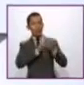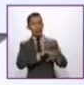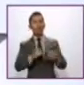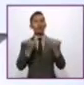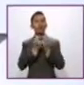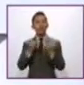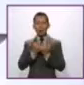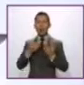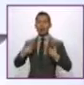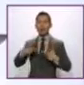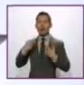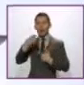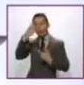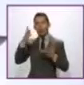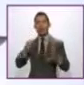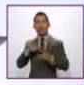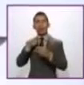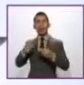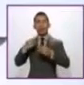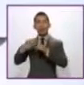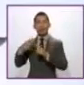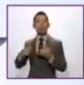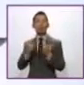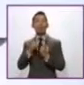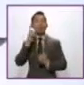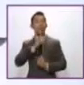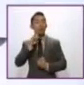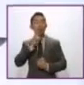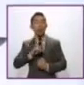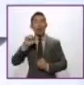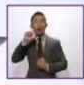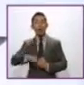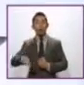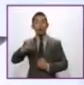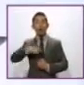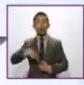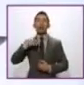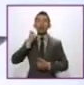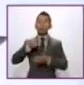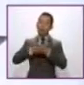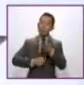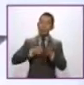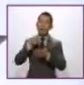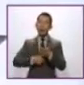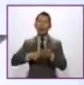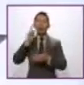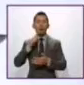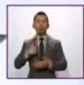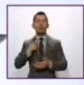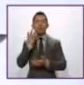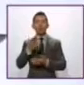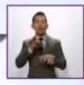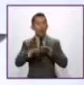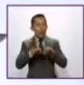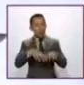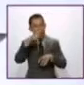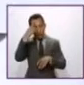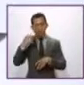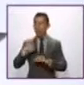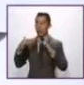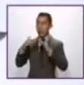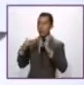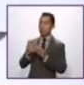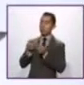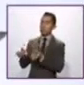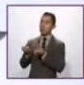nuestros emprendedores, también a todas las mujeres que el día de hoy han salido a dar la batalla para otorgar ese sustento económico a sus